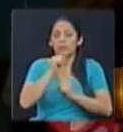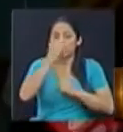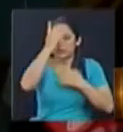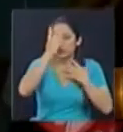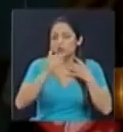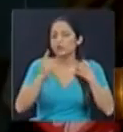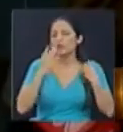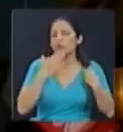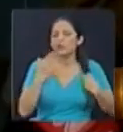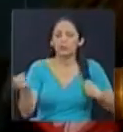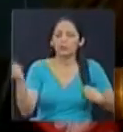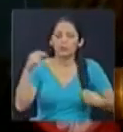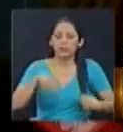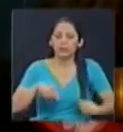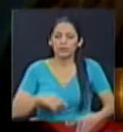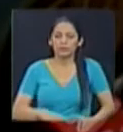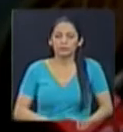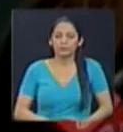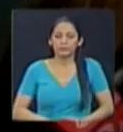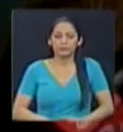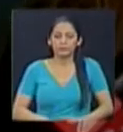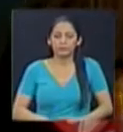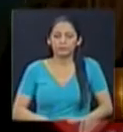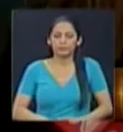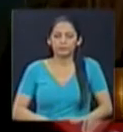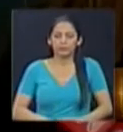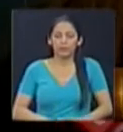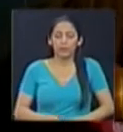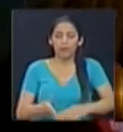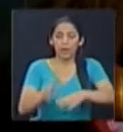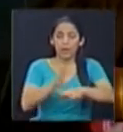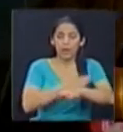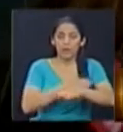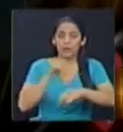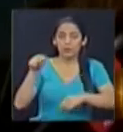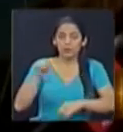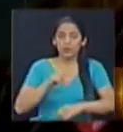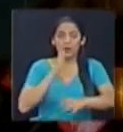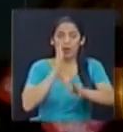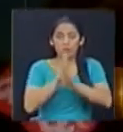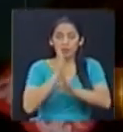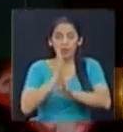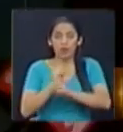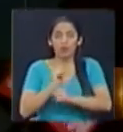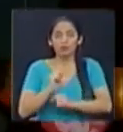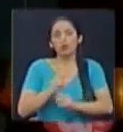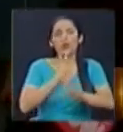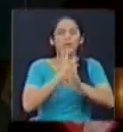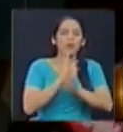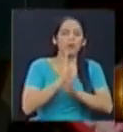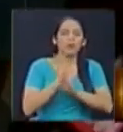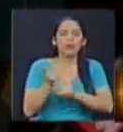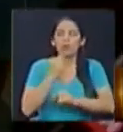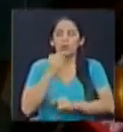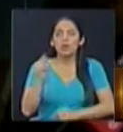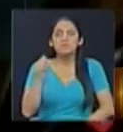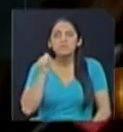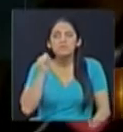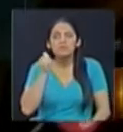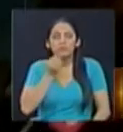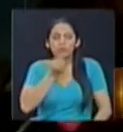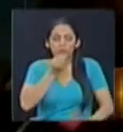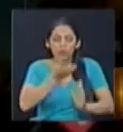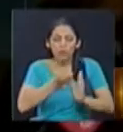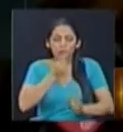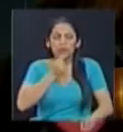que recordar que no son simples declaraciones las que dio el señor Mangas, son confesiones en donde nos dice a los ecuatorianos que perdieron